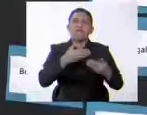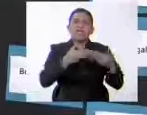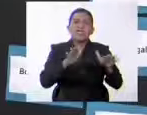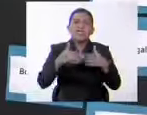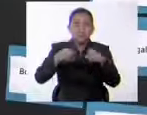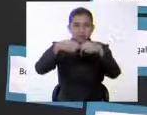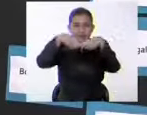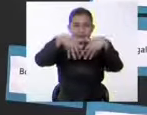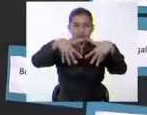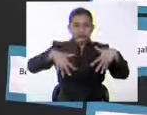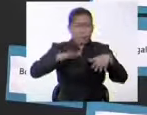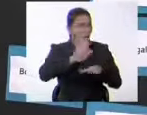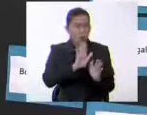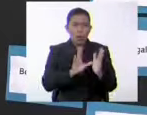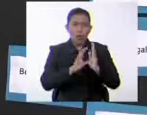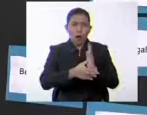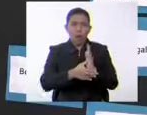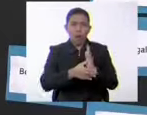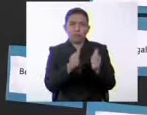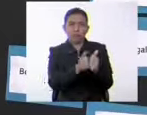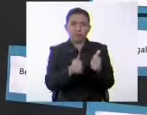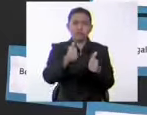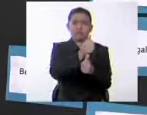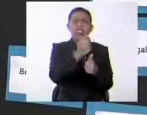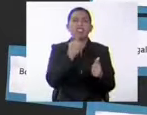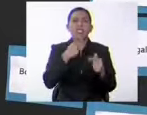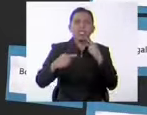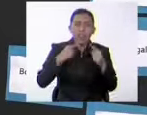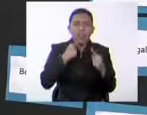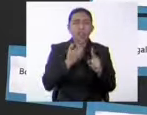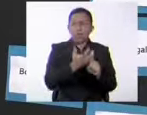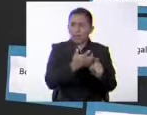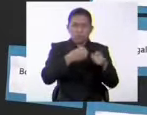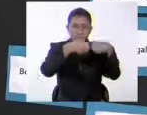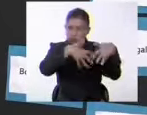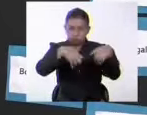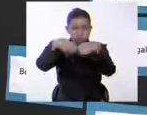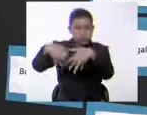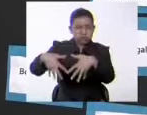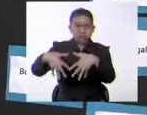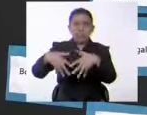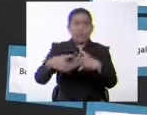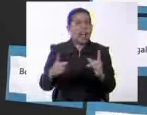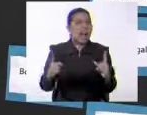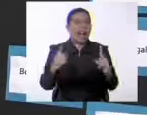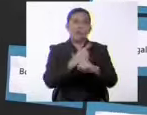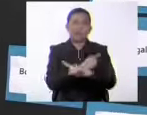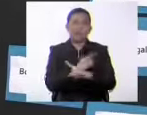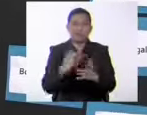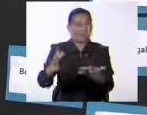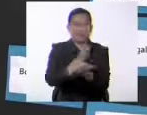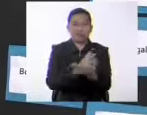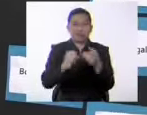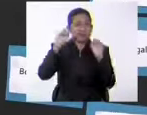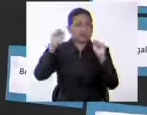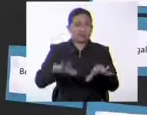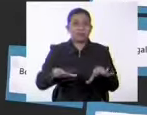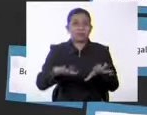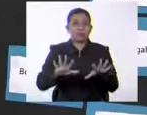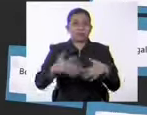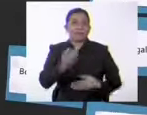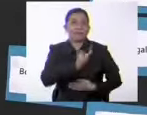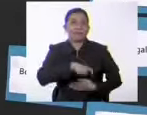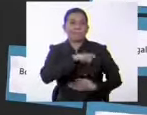pasó a desaparecer, y tuvieron que reorganizarse de acuerdo a donde en la cima estaban los españoles,